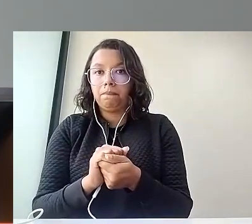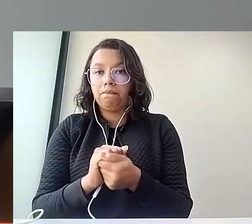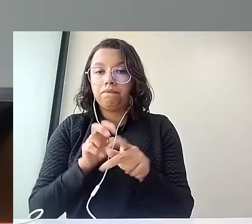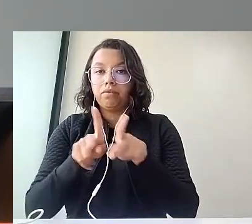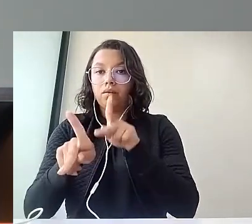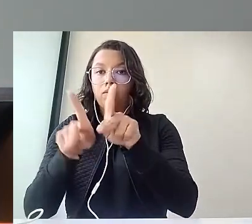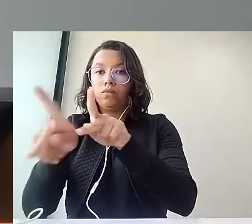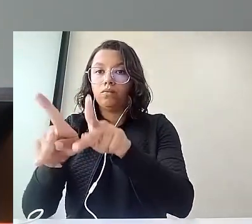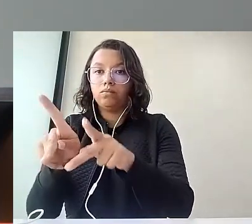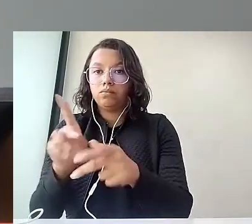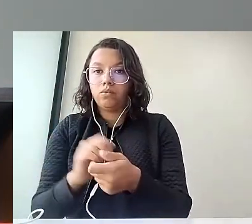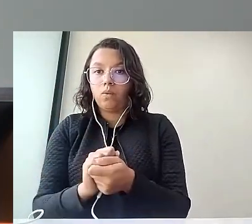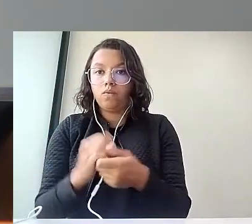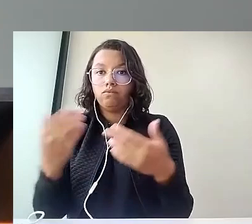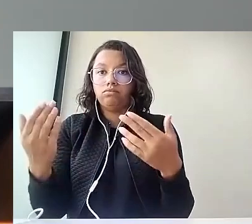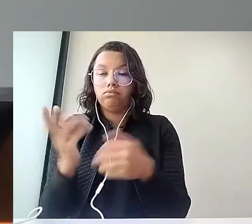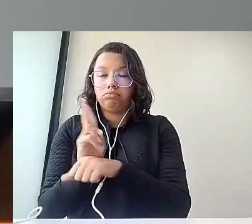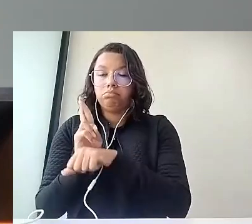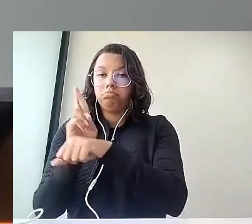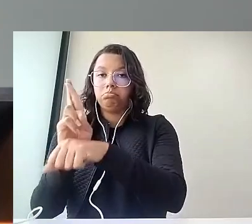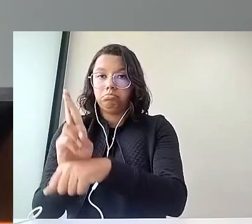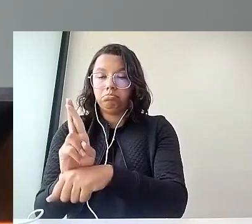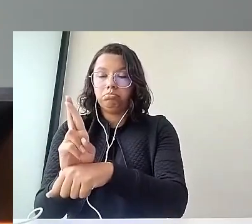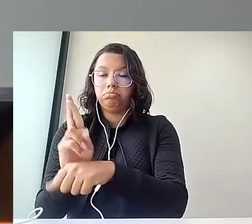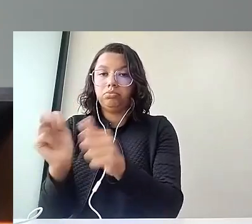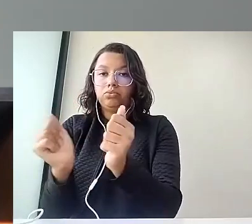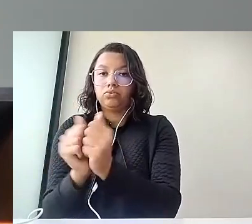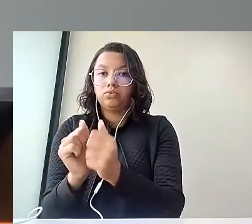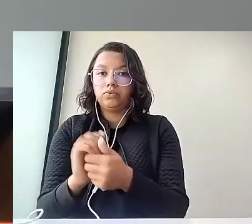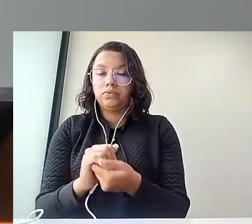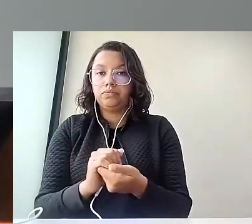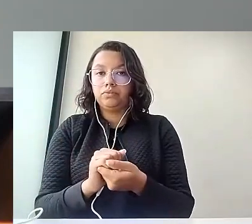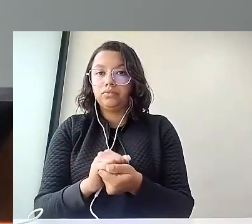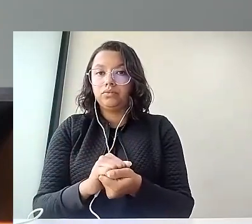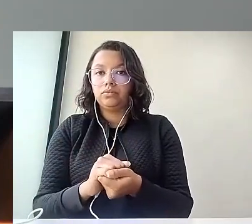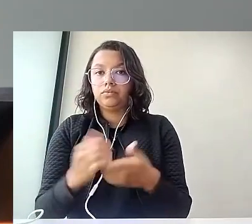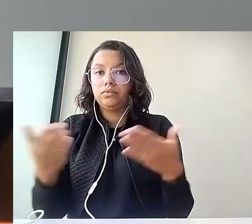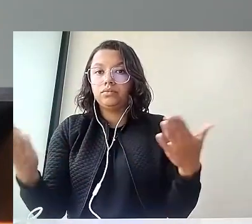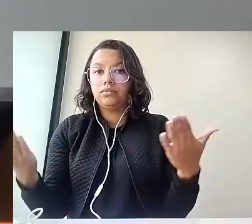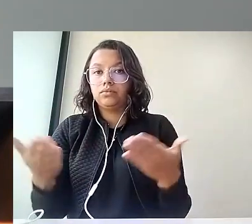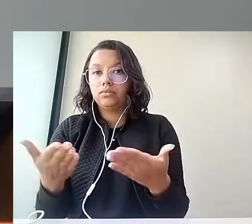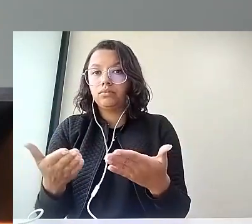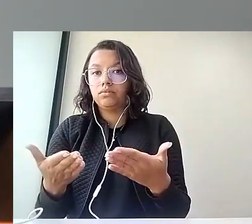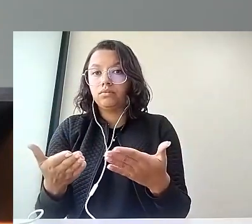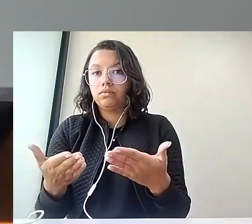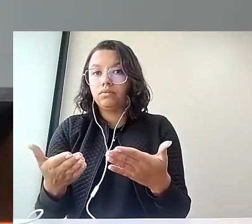sus representantes, y eso hizo que se